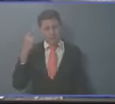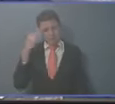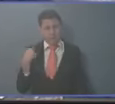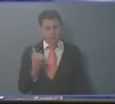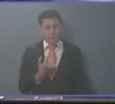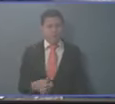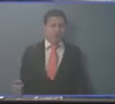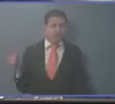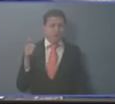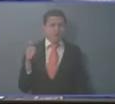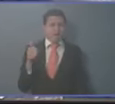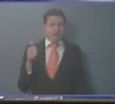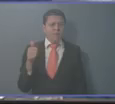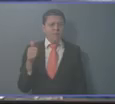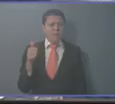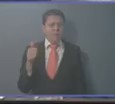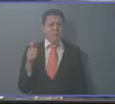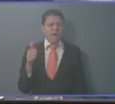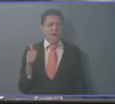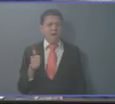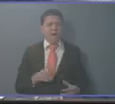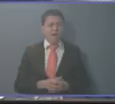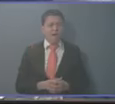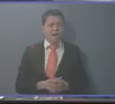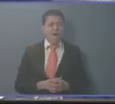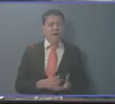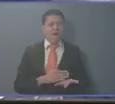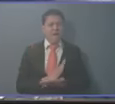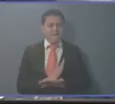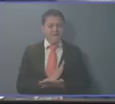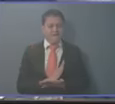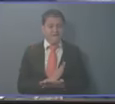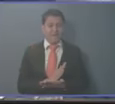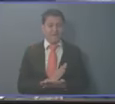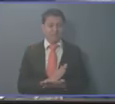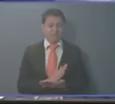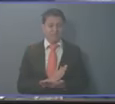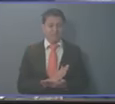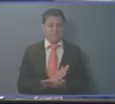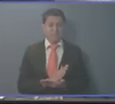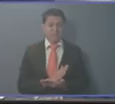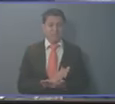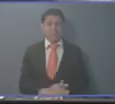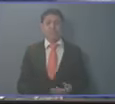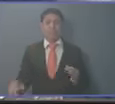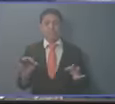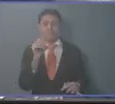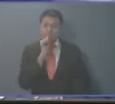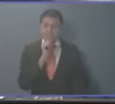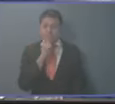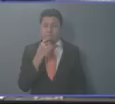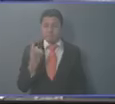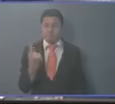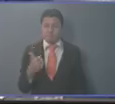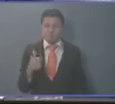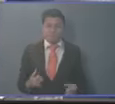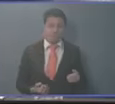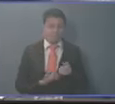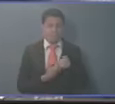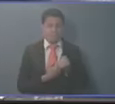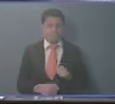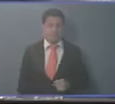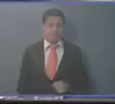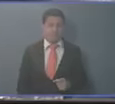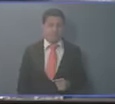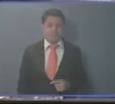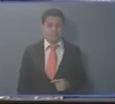de Hacienda y del secretario privado que nos acompañan. ¿Qué